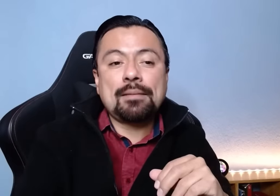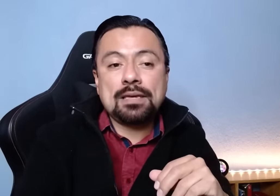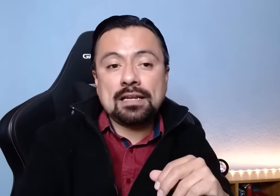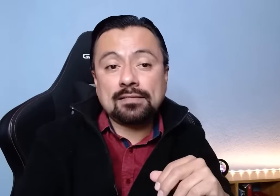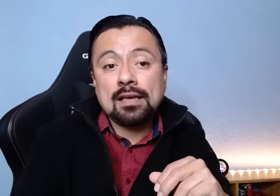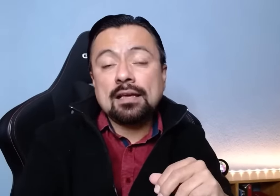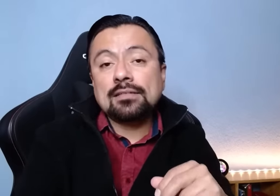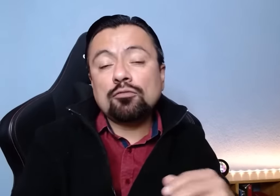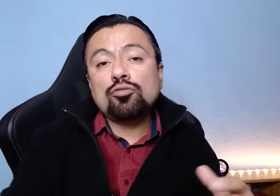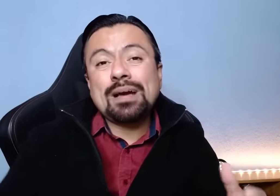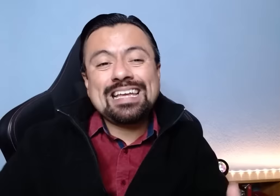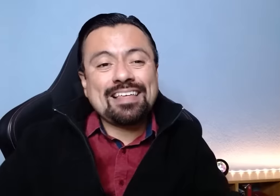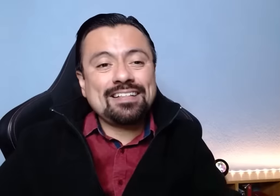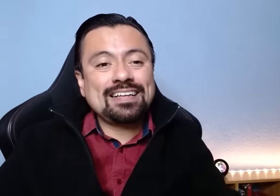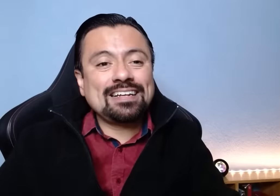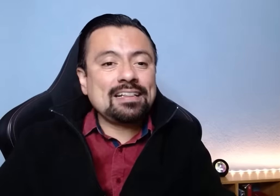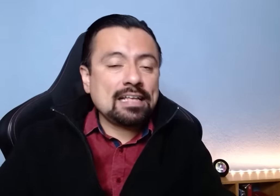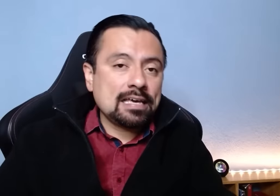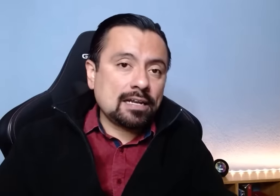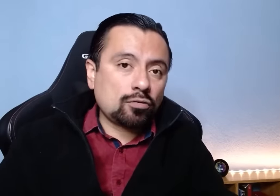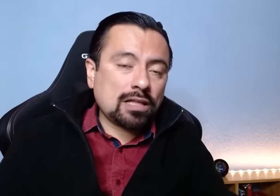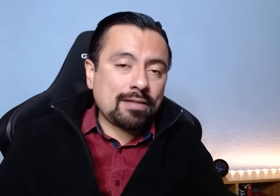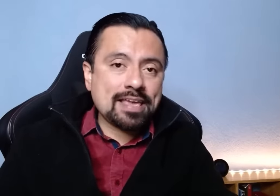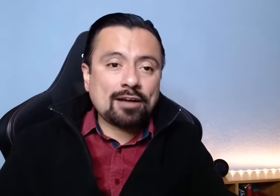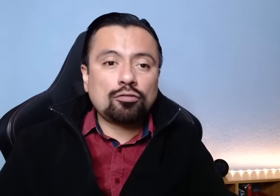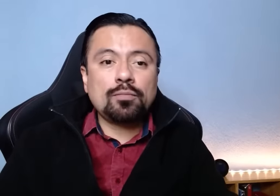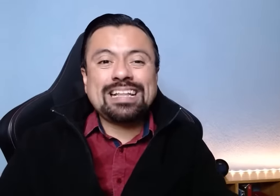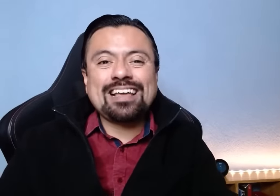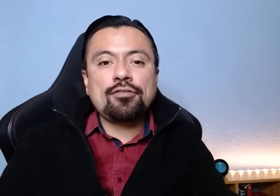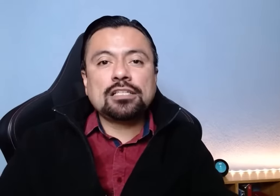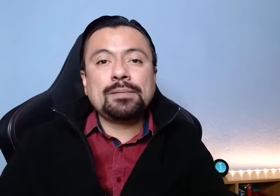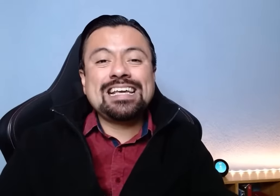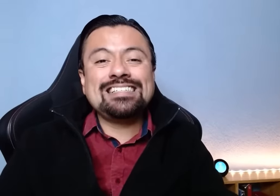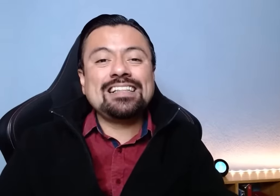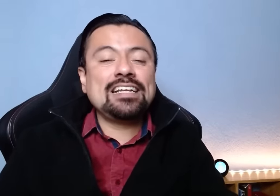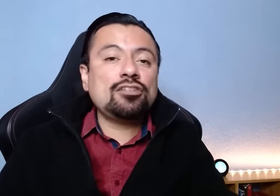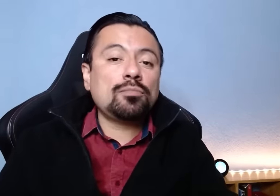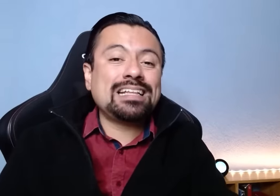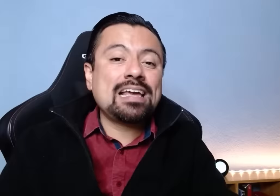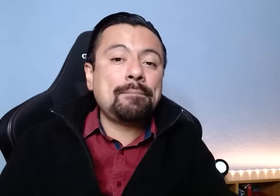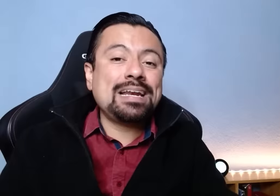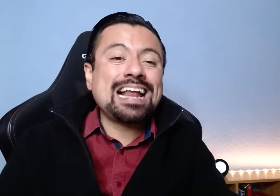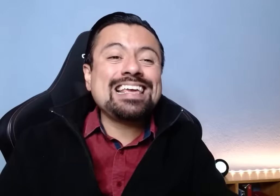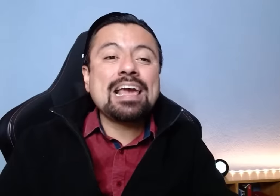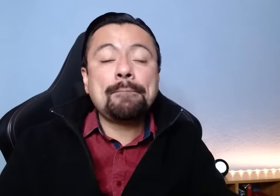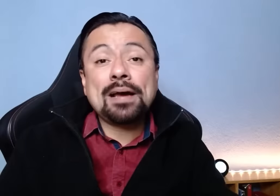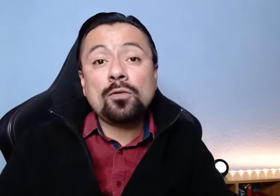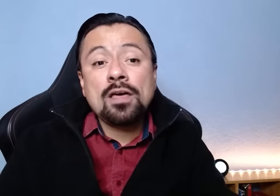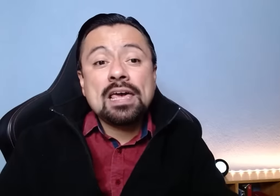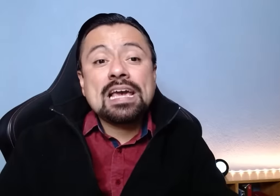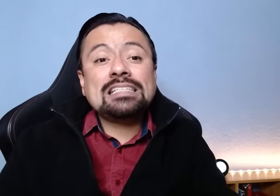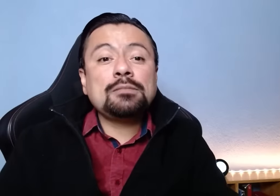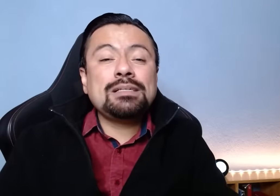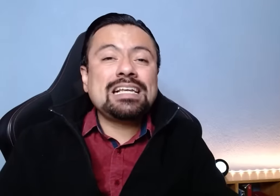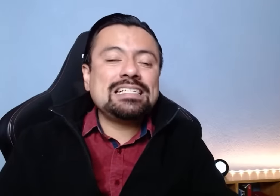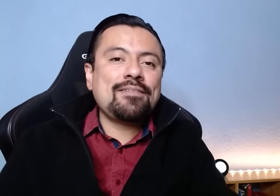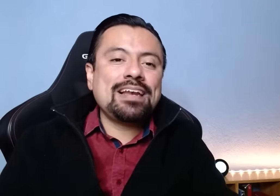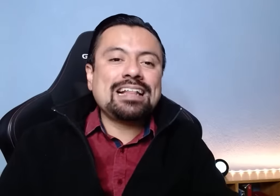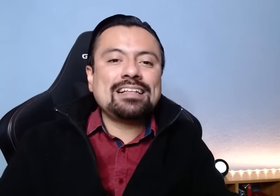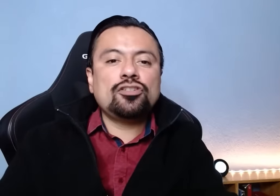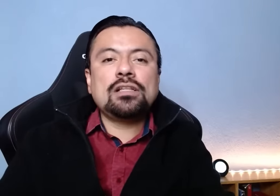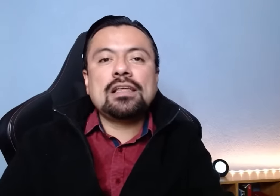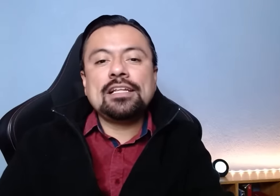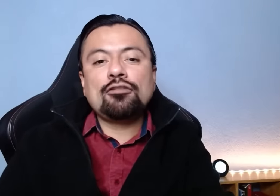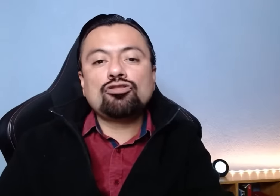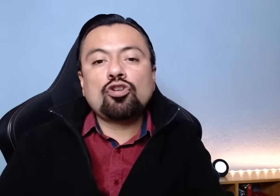López Ramírez. Según su página de internet, él contaba ya con 20 años de experiencia en derecho en materia penal y amparo y se especializaba